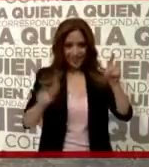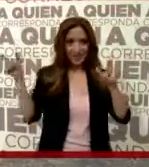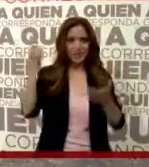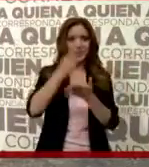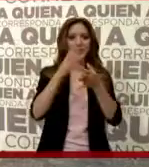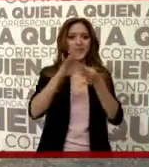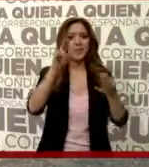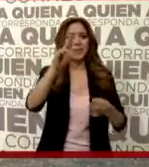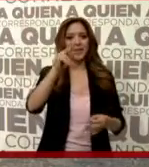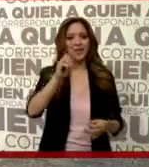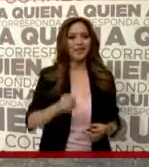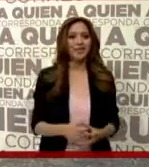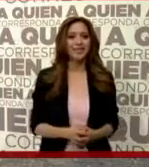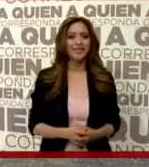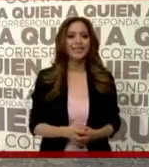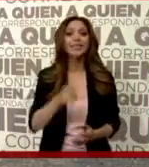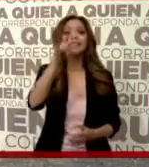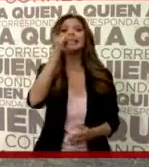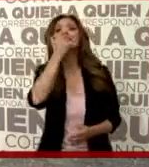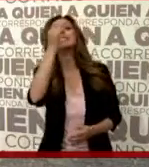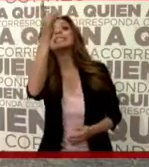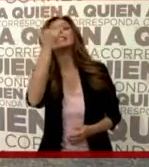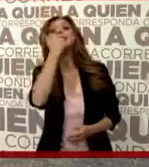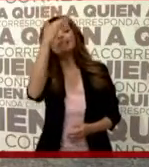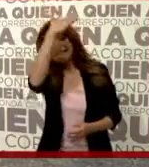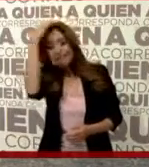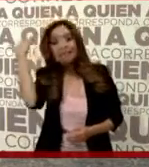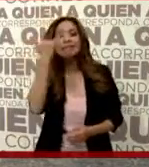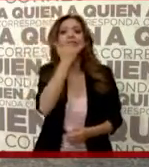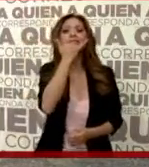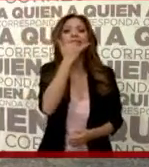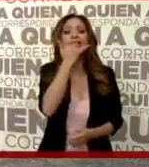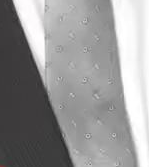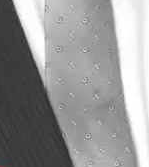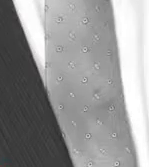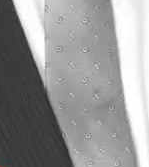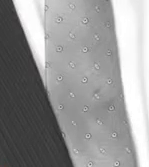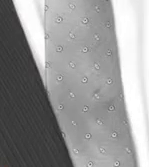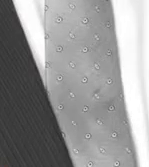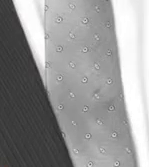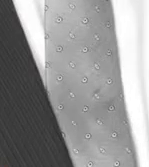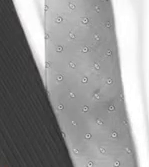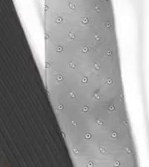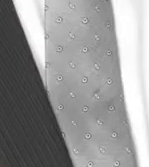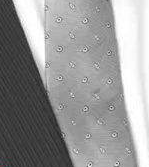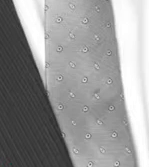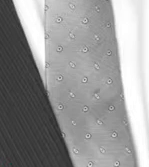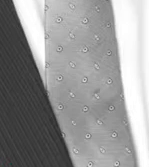quien corresponda, el urbanito. Una disculpa, pues es el Twitter, perdón.